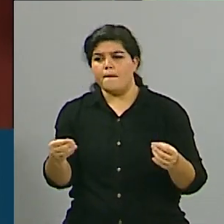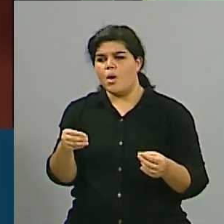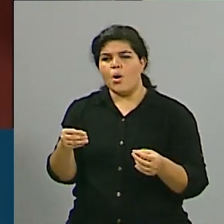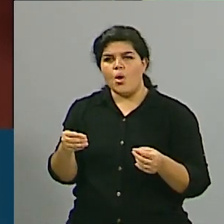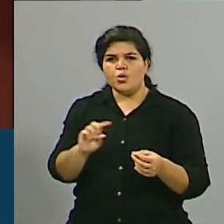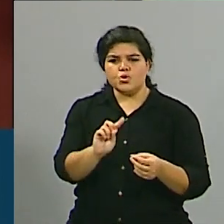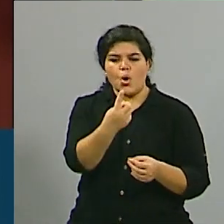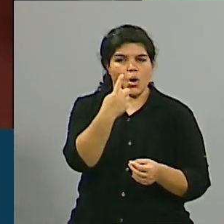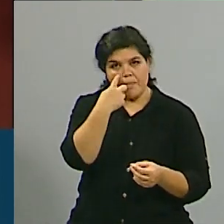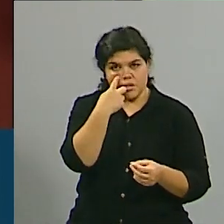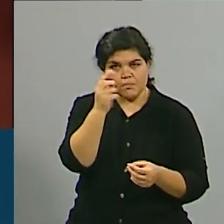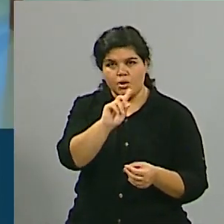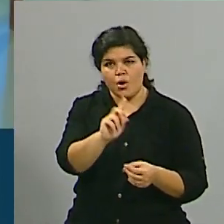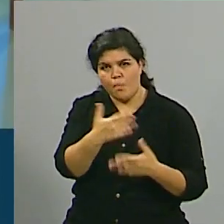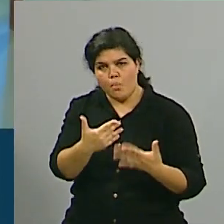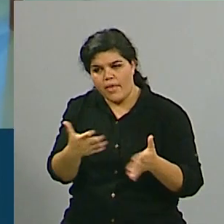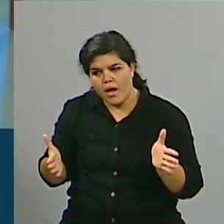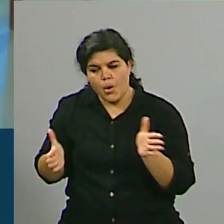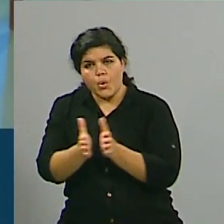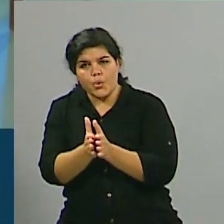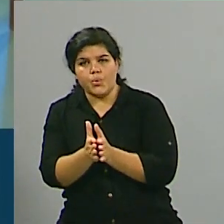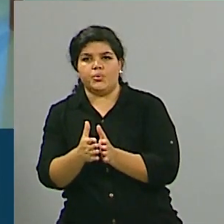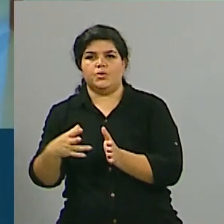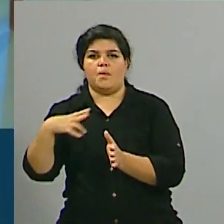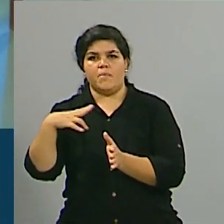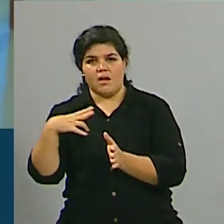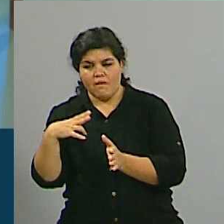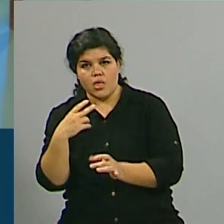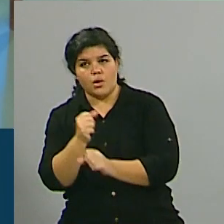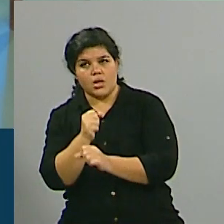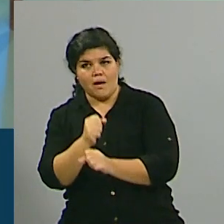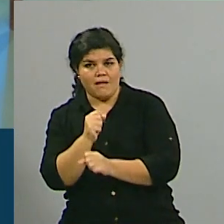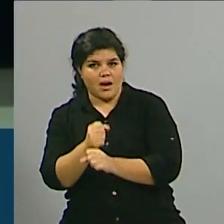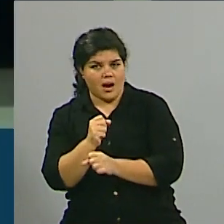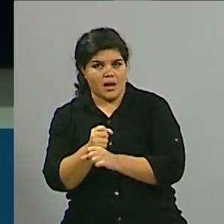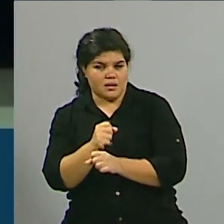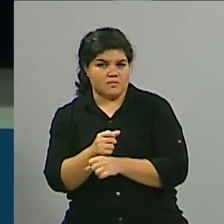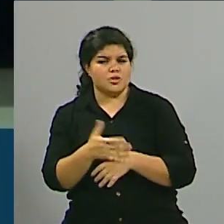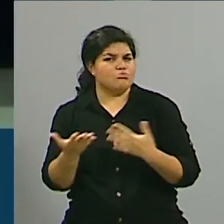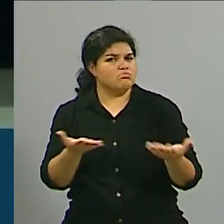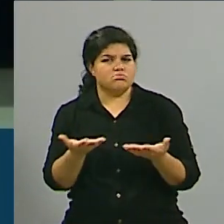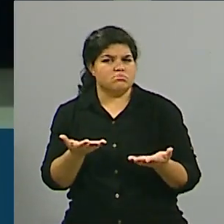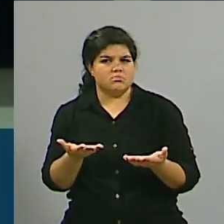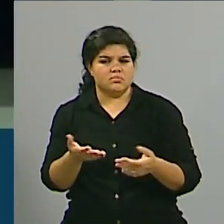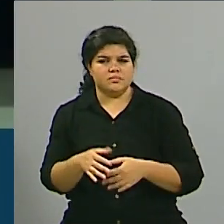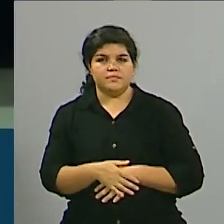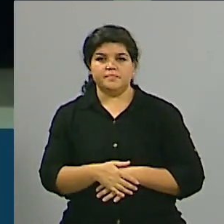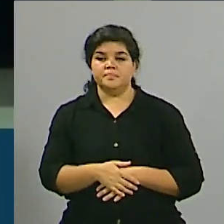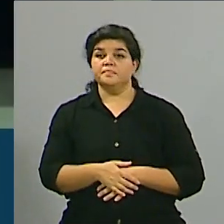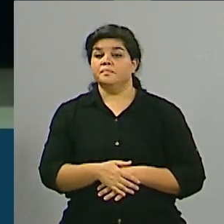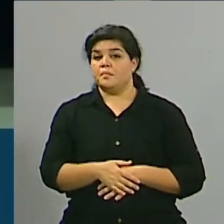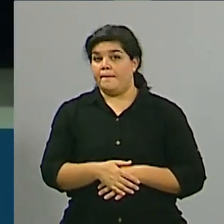una empresa o un emprendedor de crecer en un lugar, en este caso sería la Valle. Lo primero que hay que tener es una